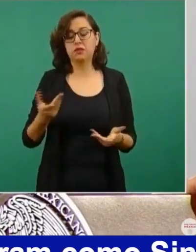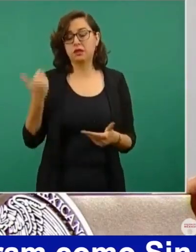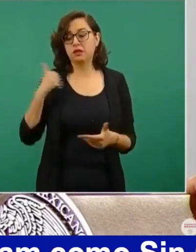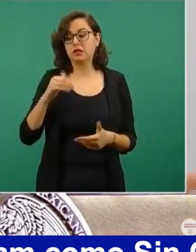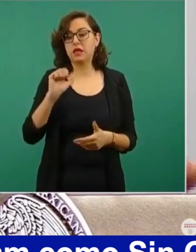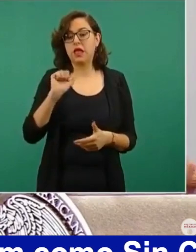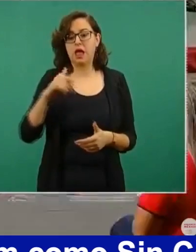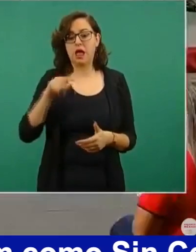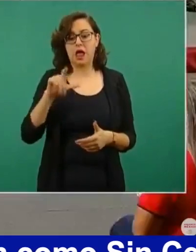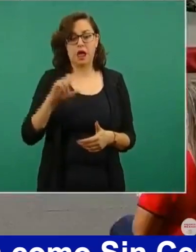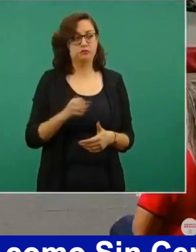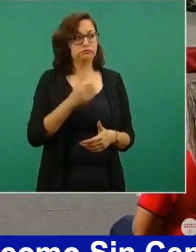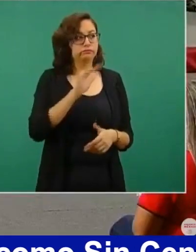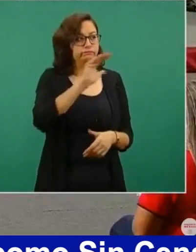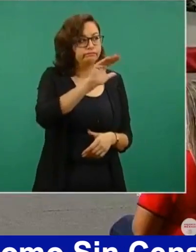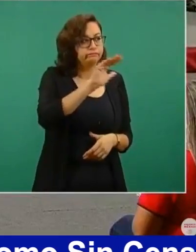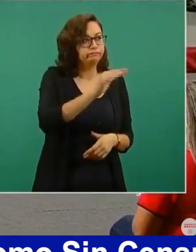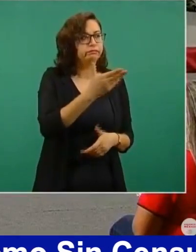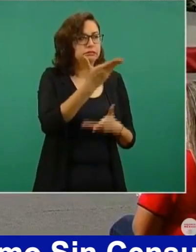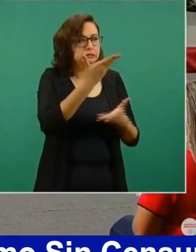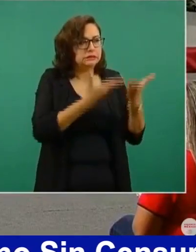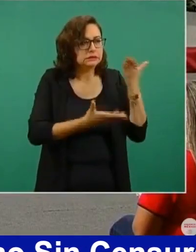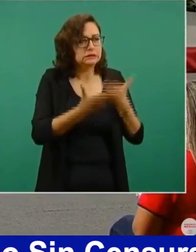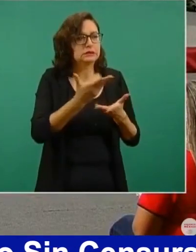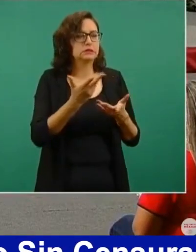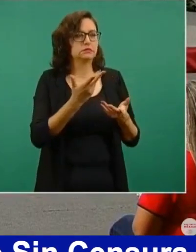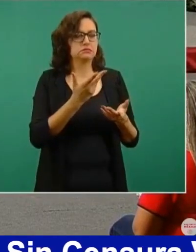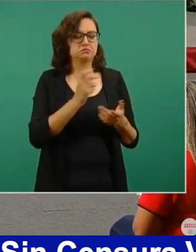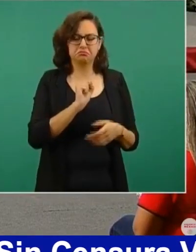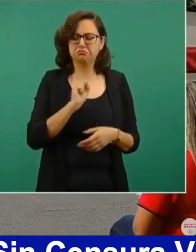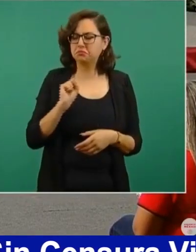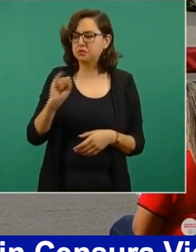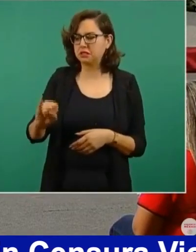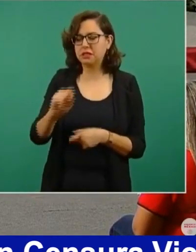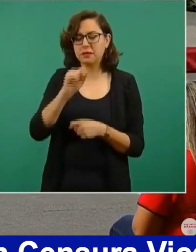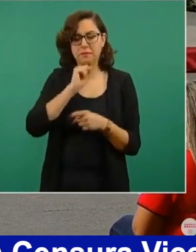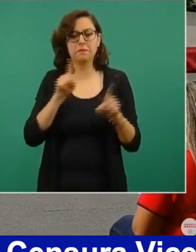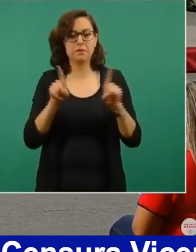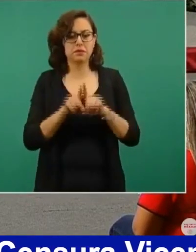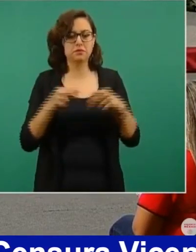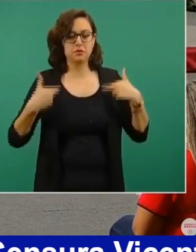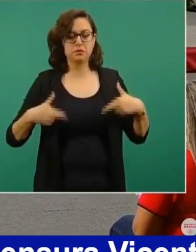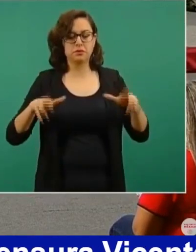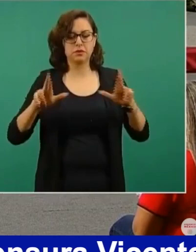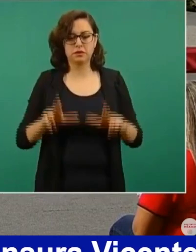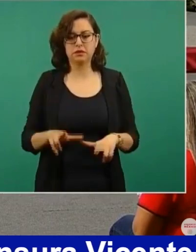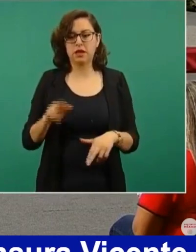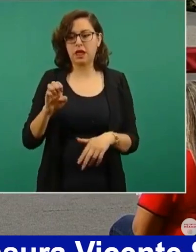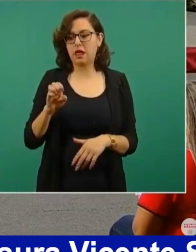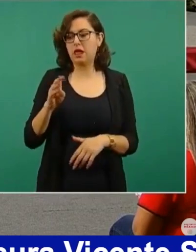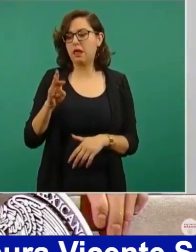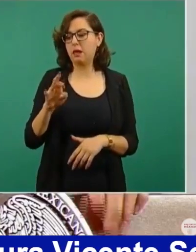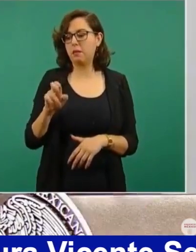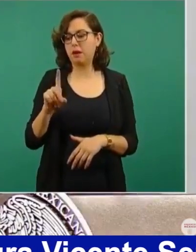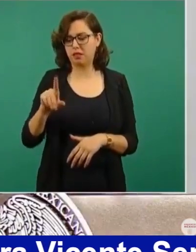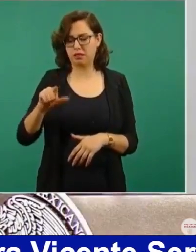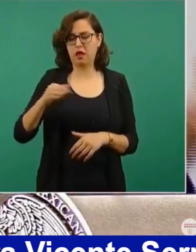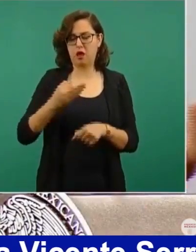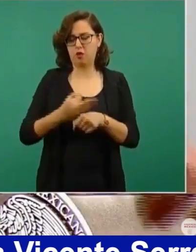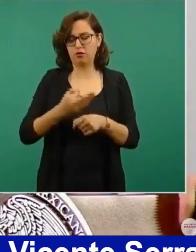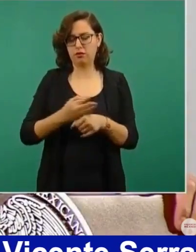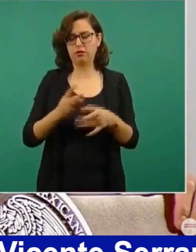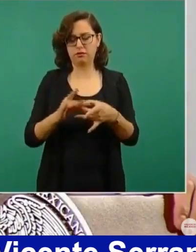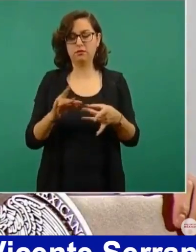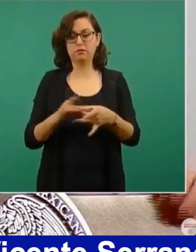gestiones del canciller Ebrard, quien explicará este proceso. De Sinovac tenemos 4 millones de dosis, también